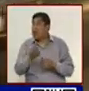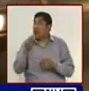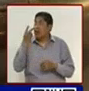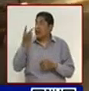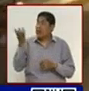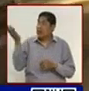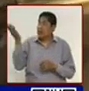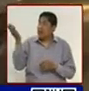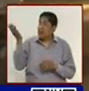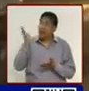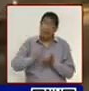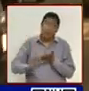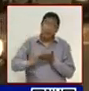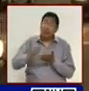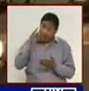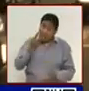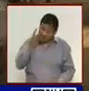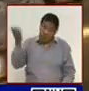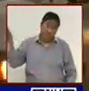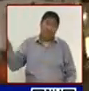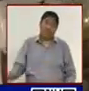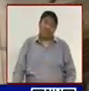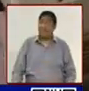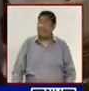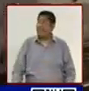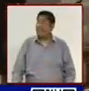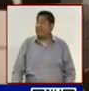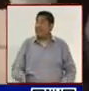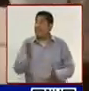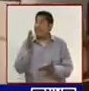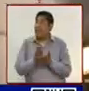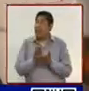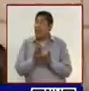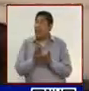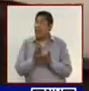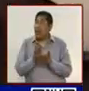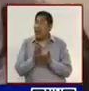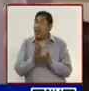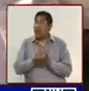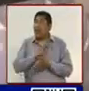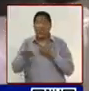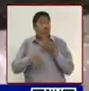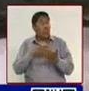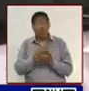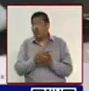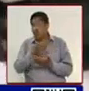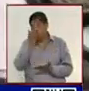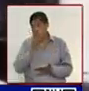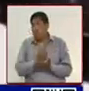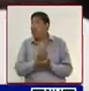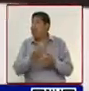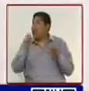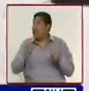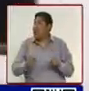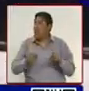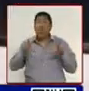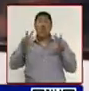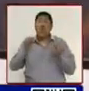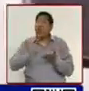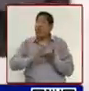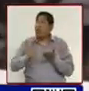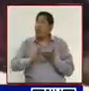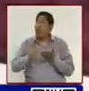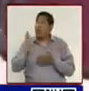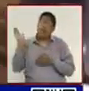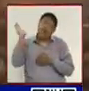estos vehículos, Miriam, perdón que te interrumpa. No, sigue, mira estos sigue. Vehículos que están aquí parados. Pero... Entonces, todos los que están parados aquí sí. No permiten que